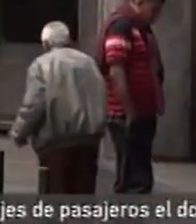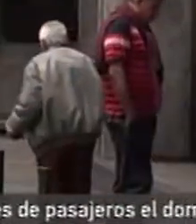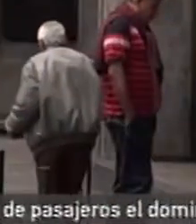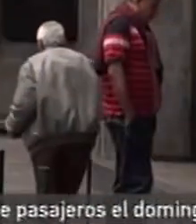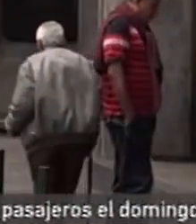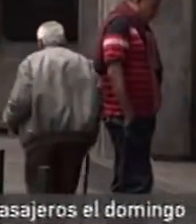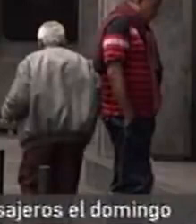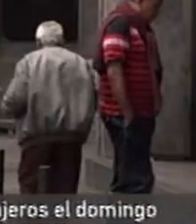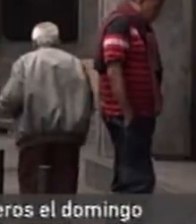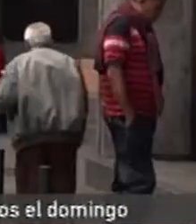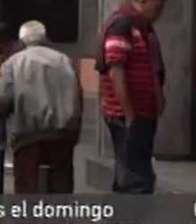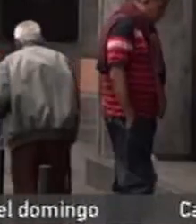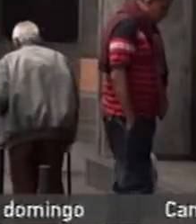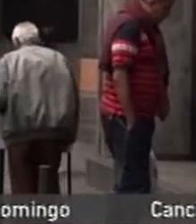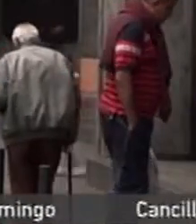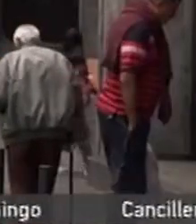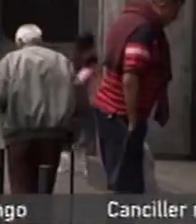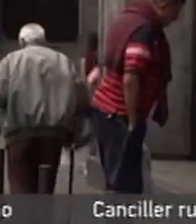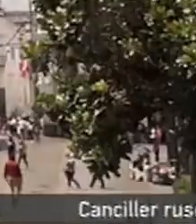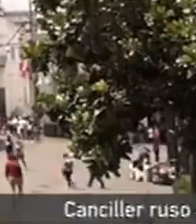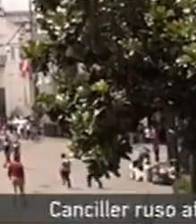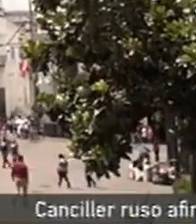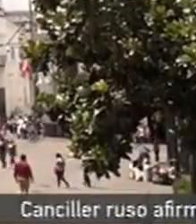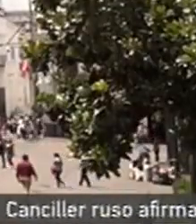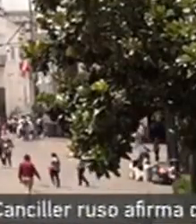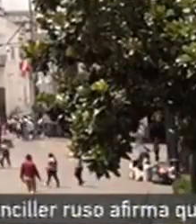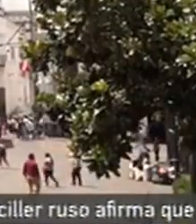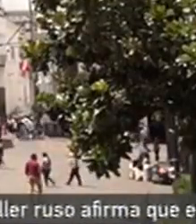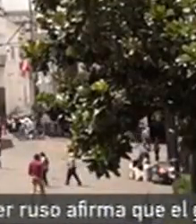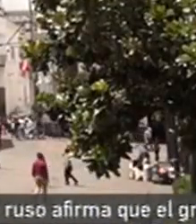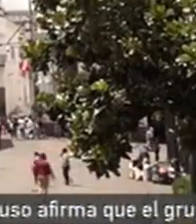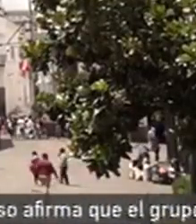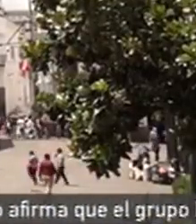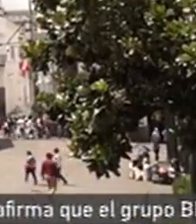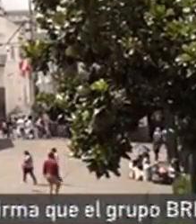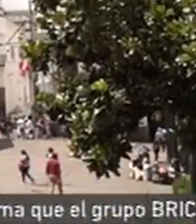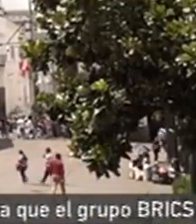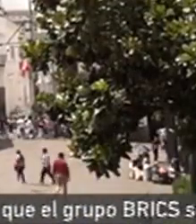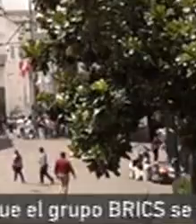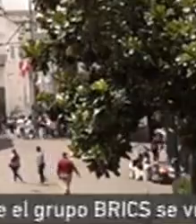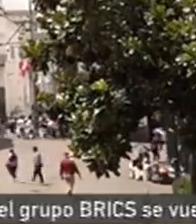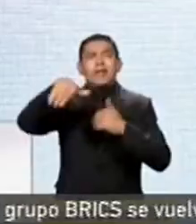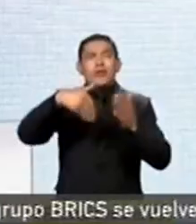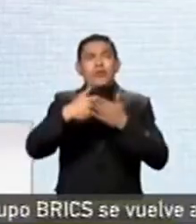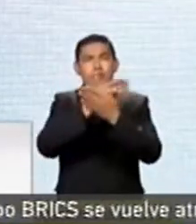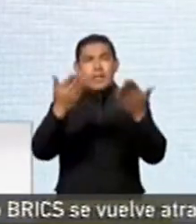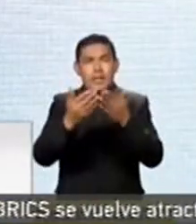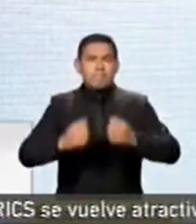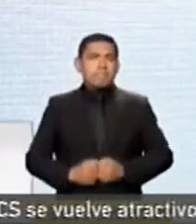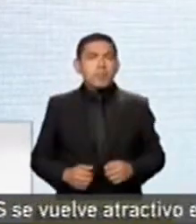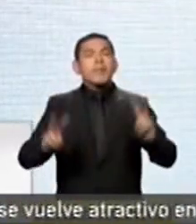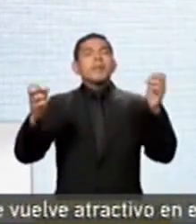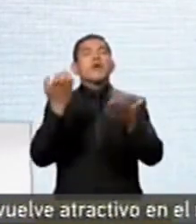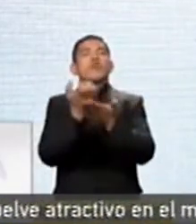se prevé que la tasa de crecimiento de Ecuador sea de 1,5% este año y de 0,8% en 2024 en la parte